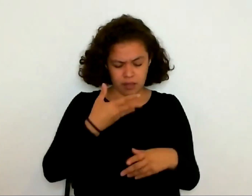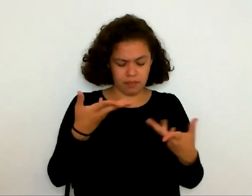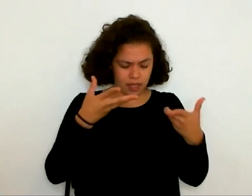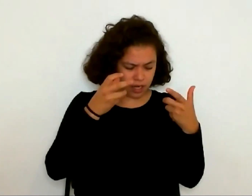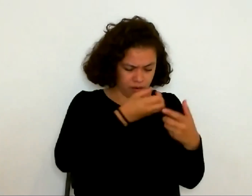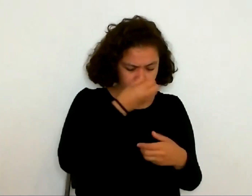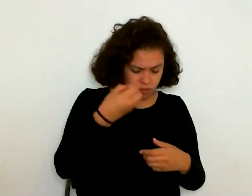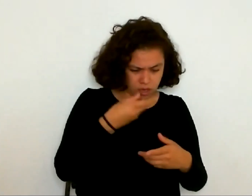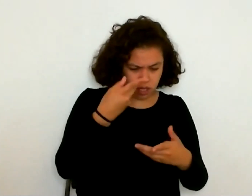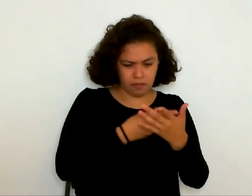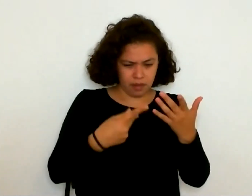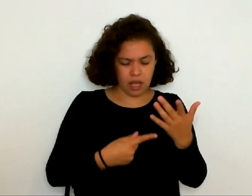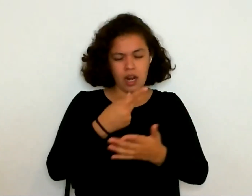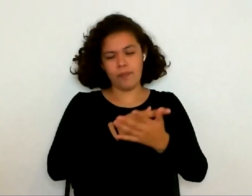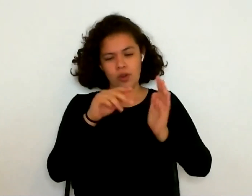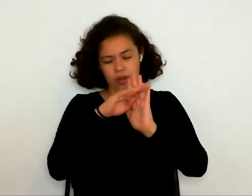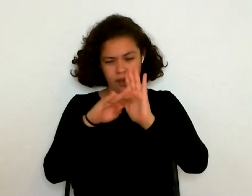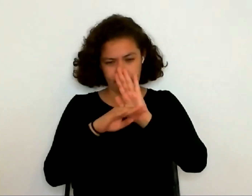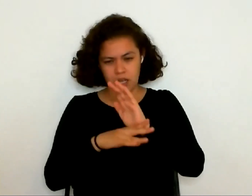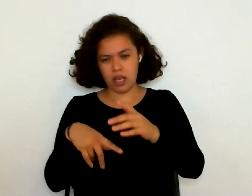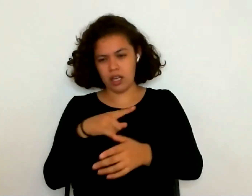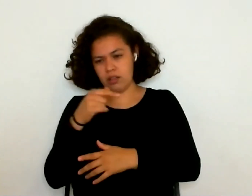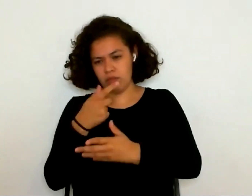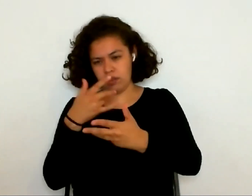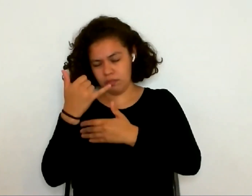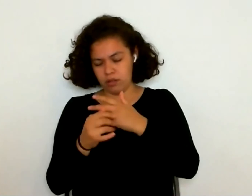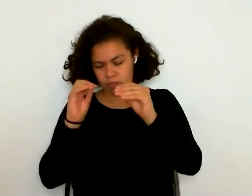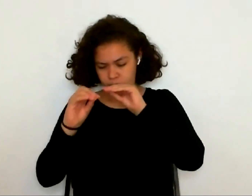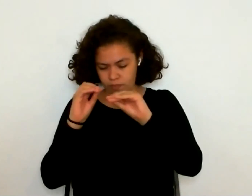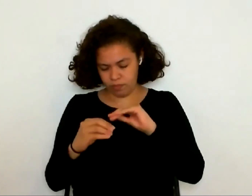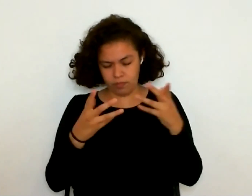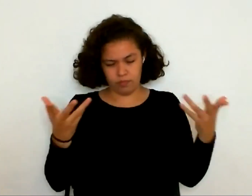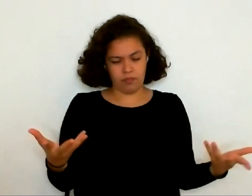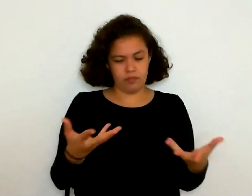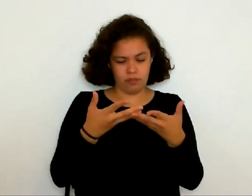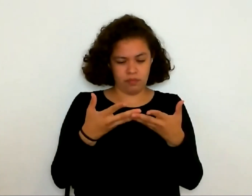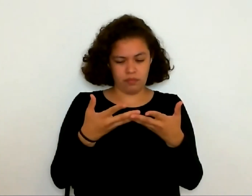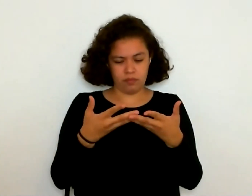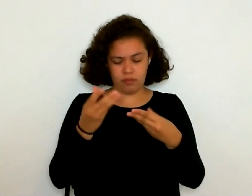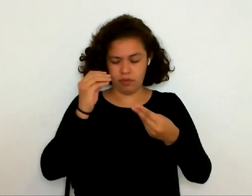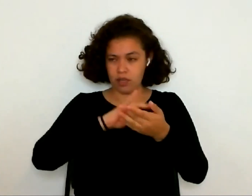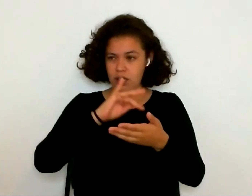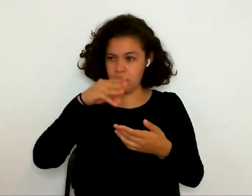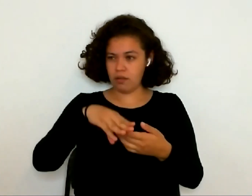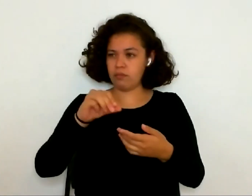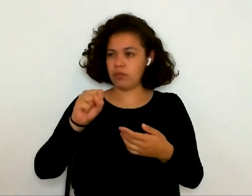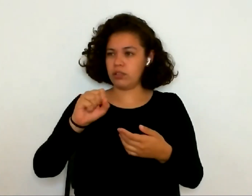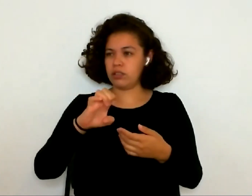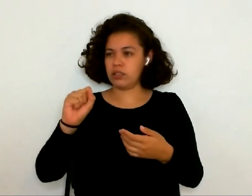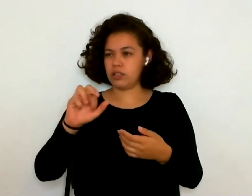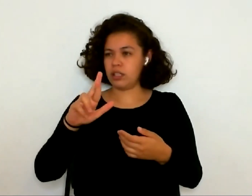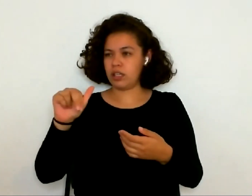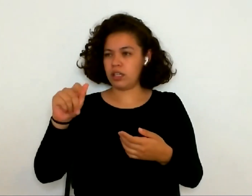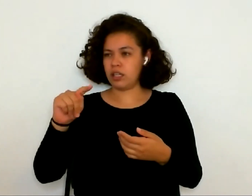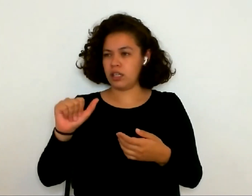los programas, y de los programas, los proyectos, ¿no? Entonces, muchísimas gracias, Montserrat, y todo tu equipo.